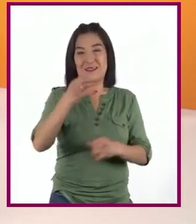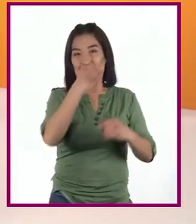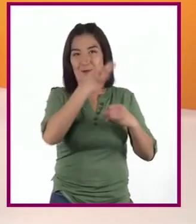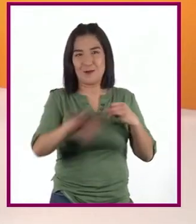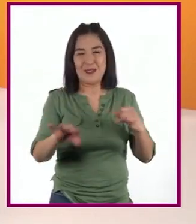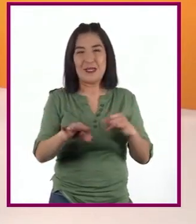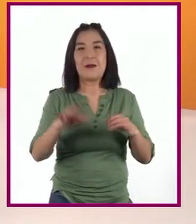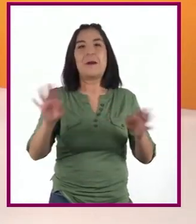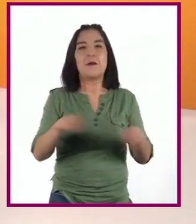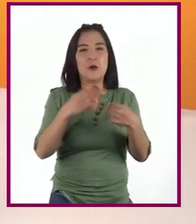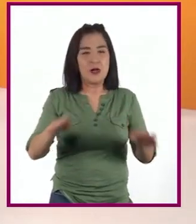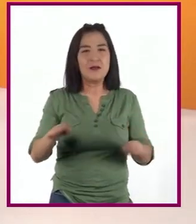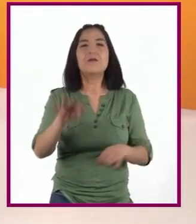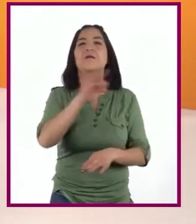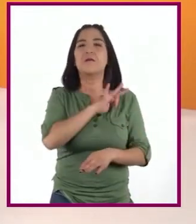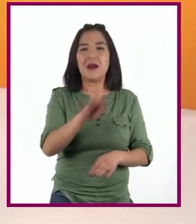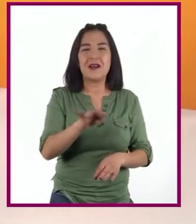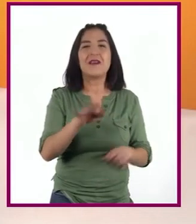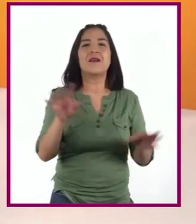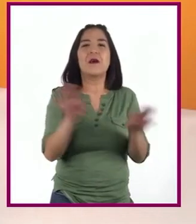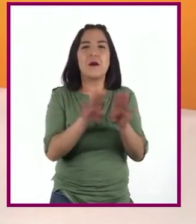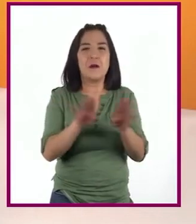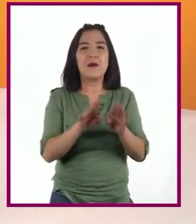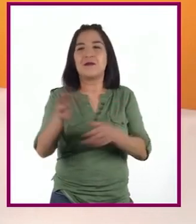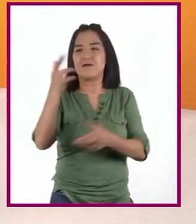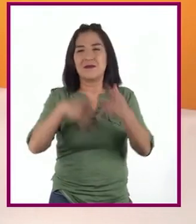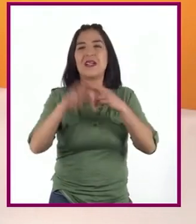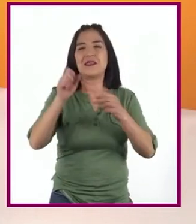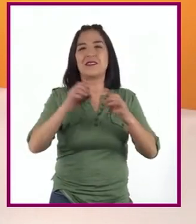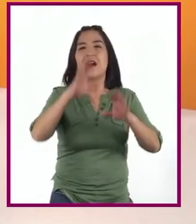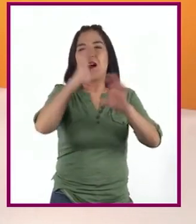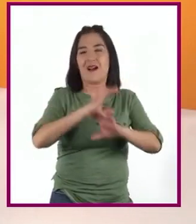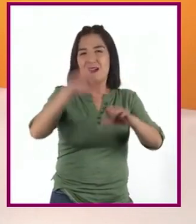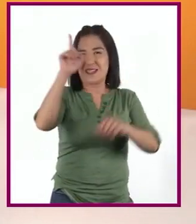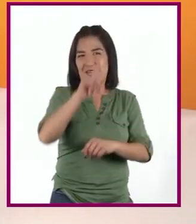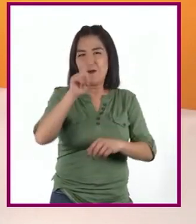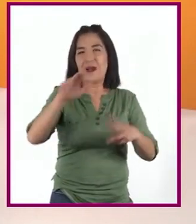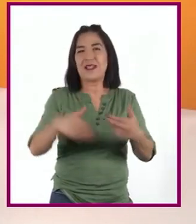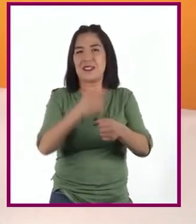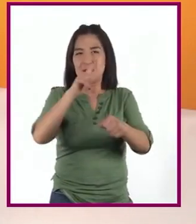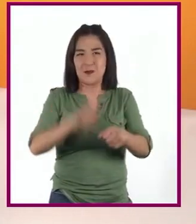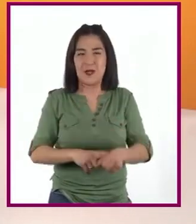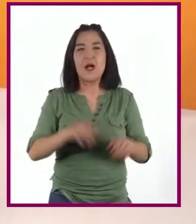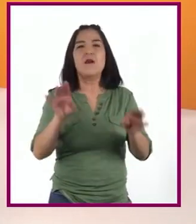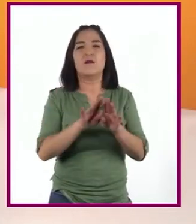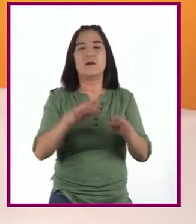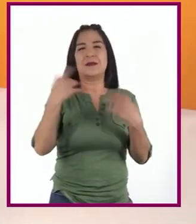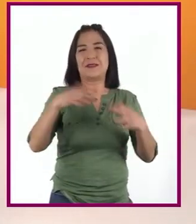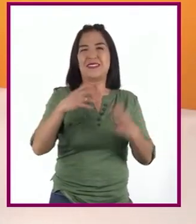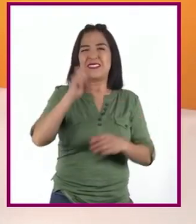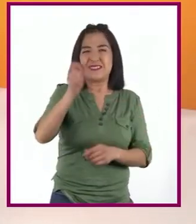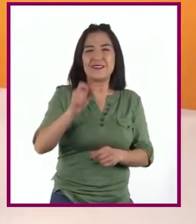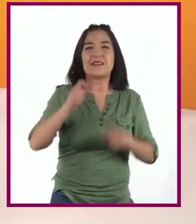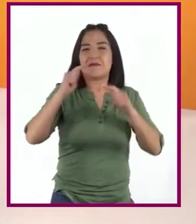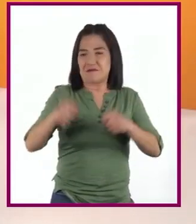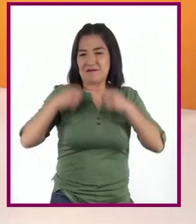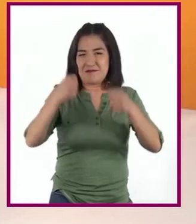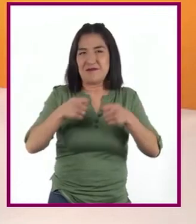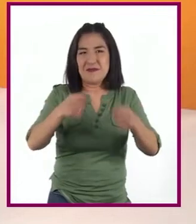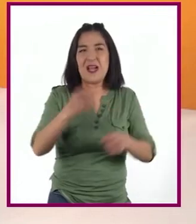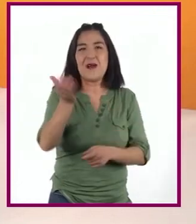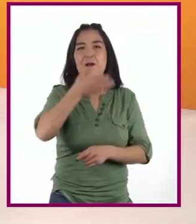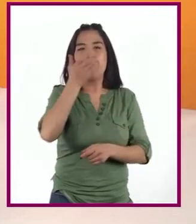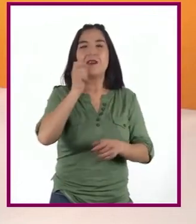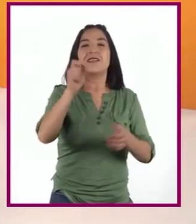última destacaron justamente las óperas en lengua nacional, lo que desafiaba la tradición que obligaba